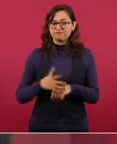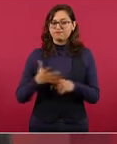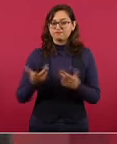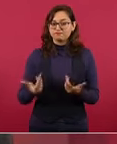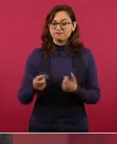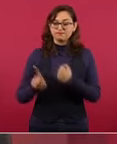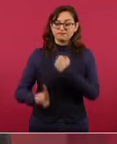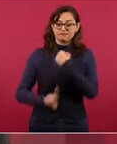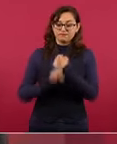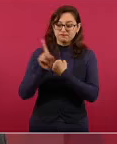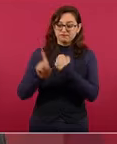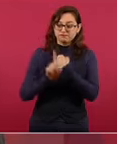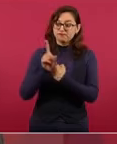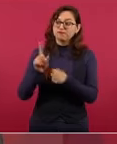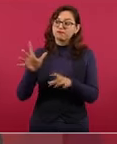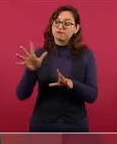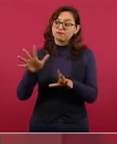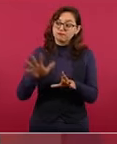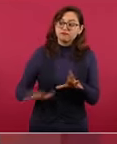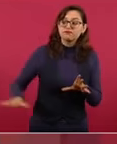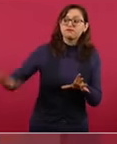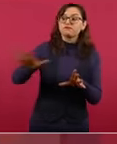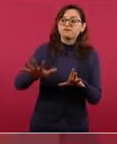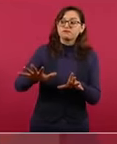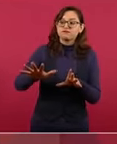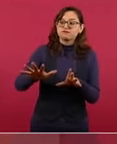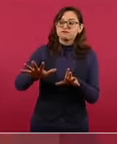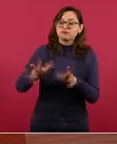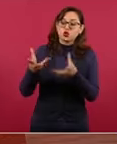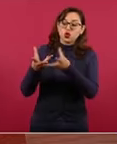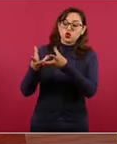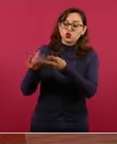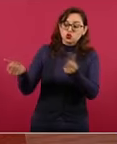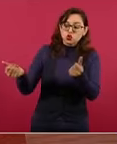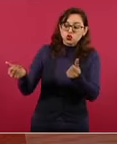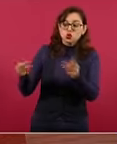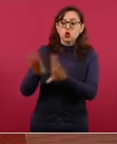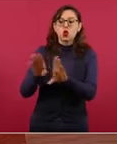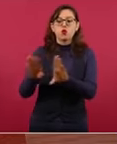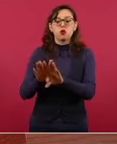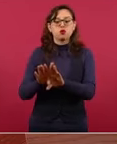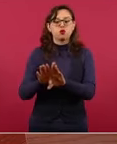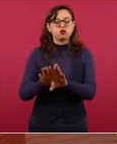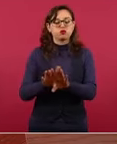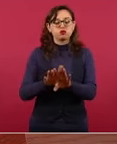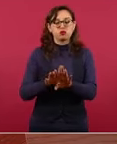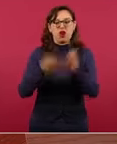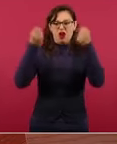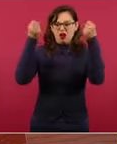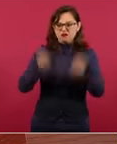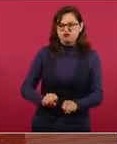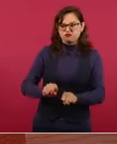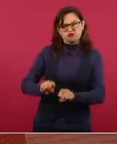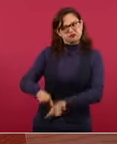problemas sociales con el uso de la fuerza